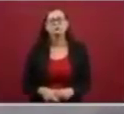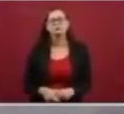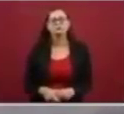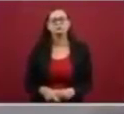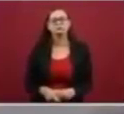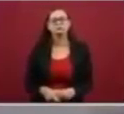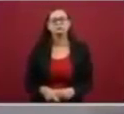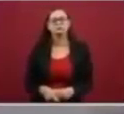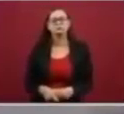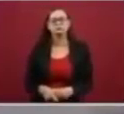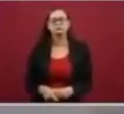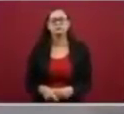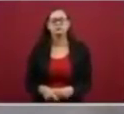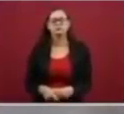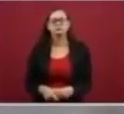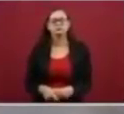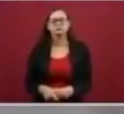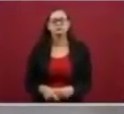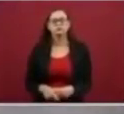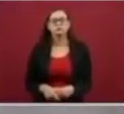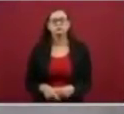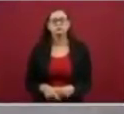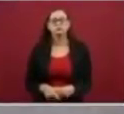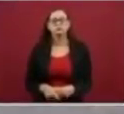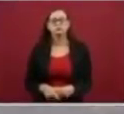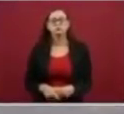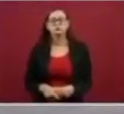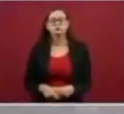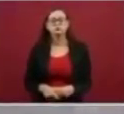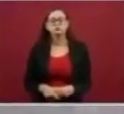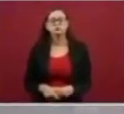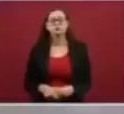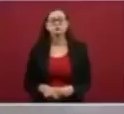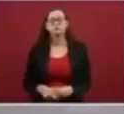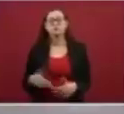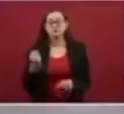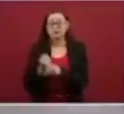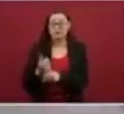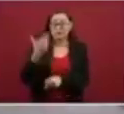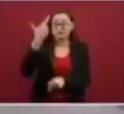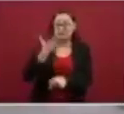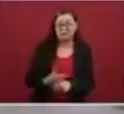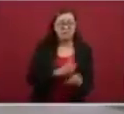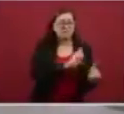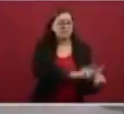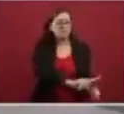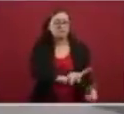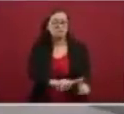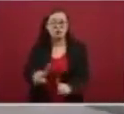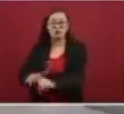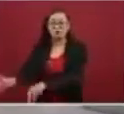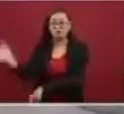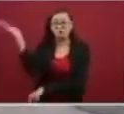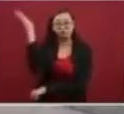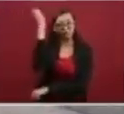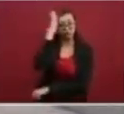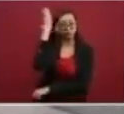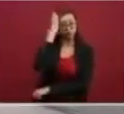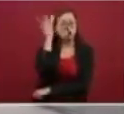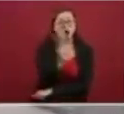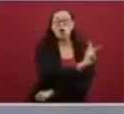Todos los secretarios de Estado hicieron pública su